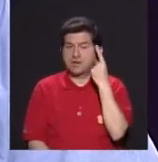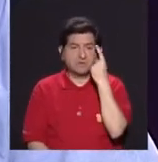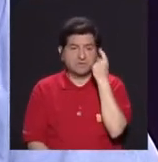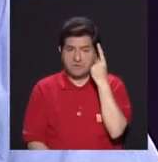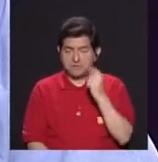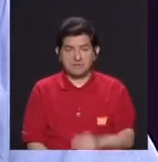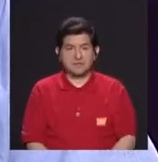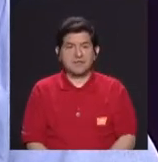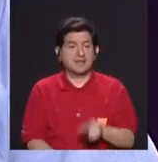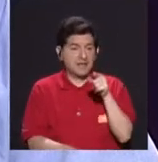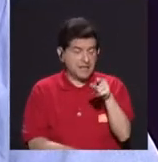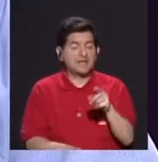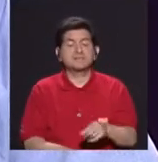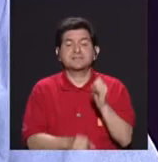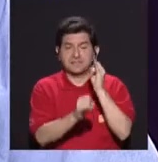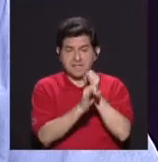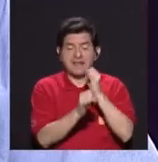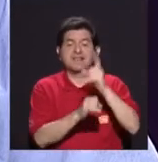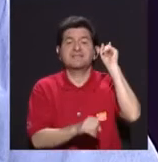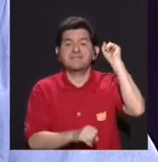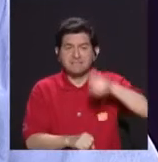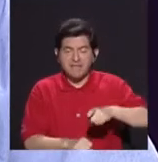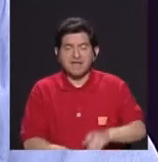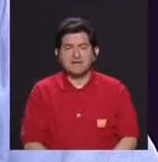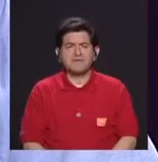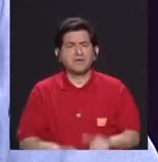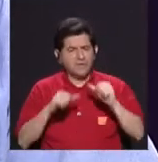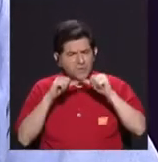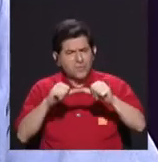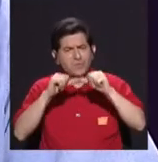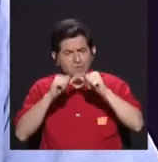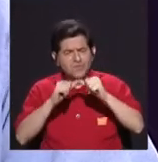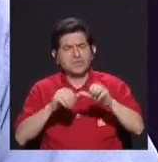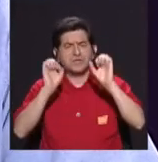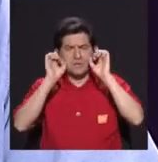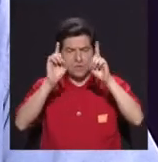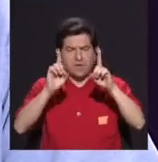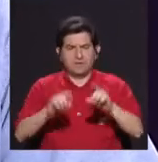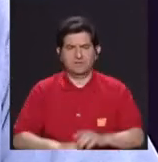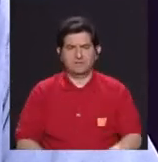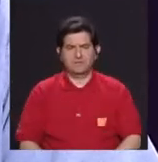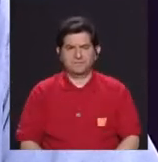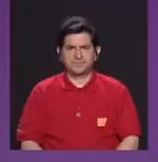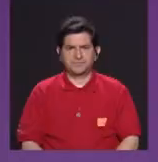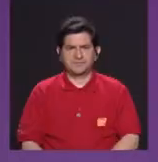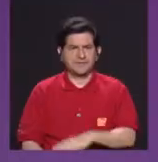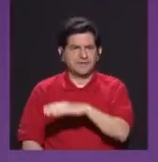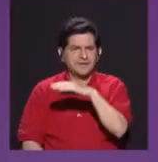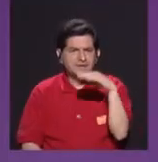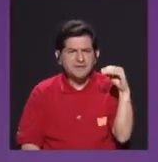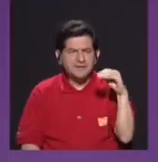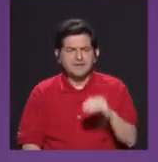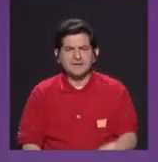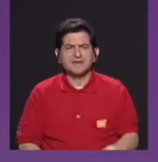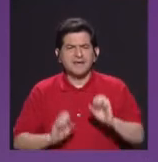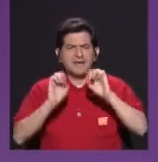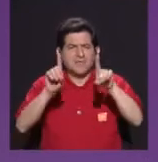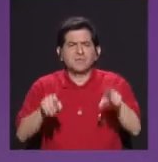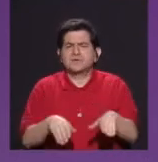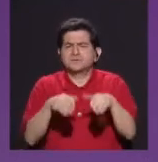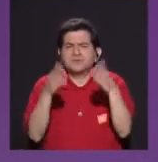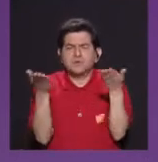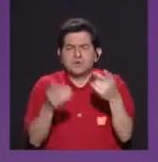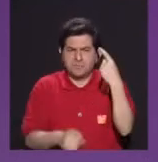también como instituciones se deben de estar constantemente educando y cómo ha sido esta educación hablemos de